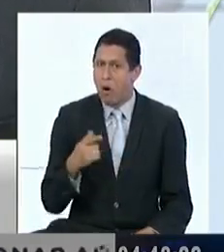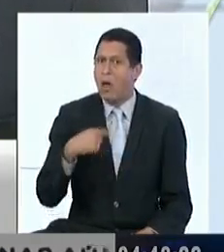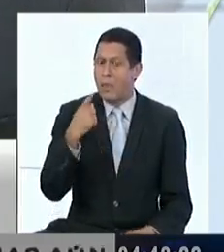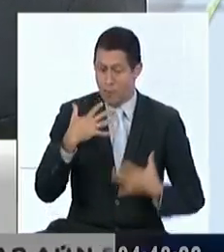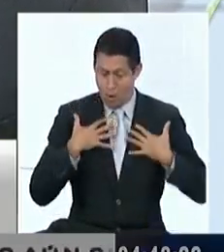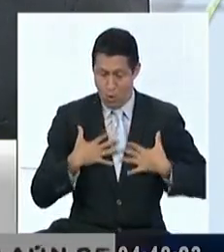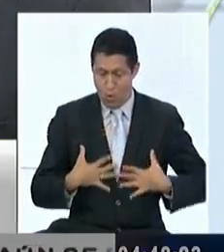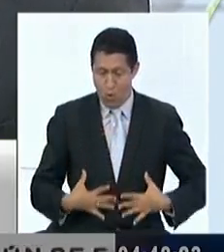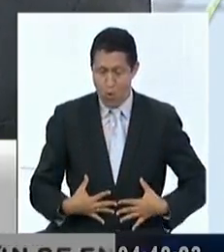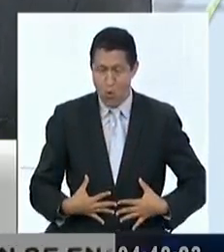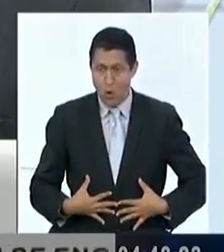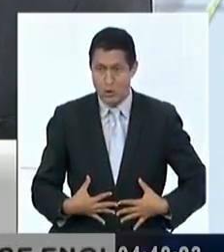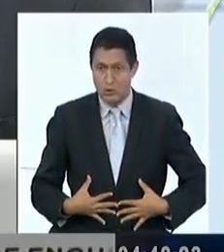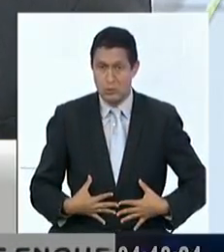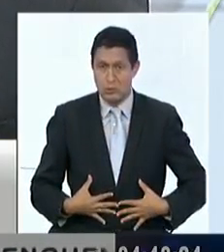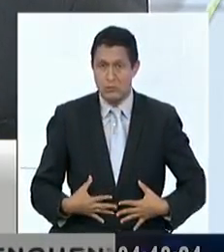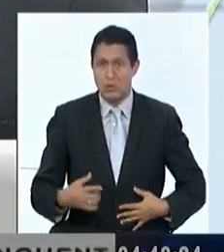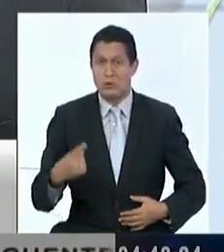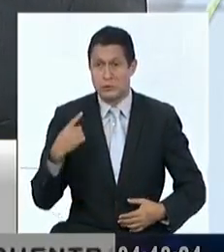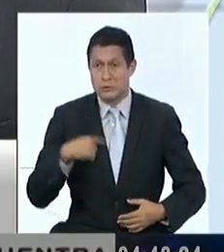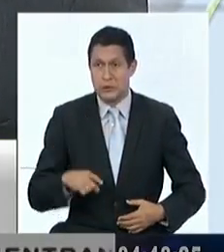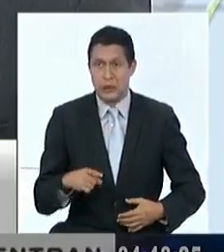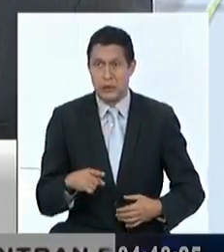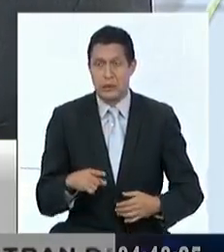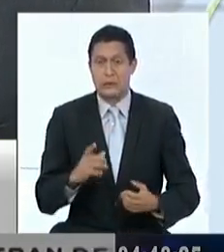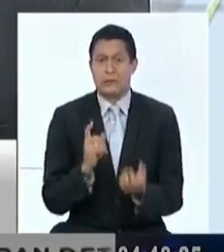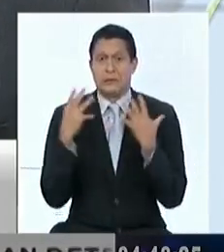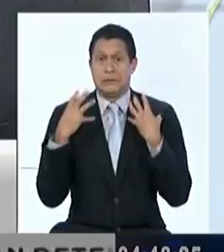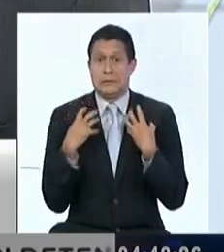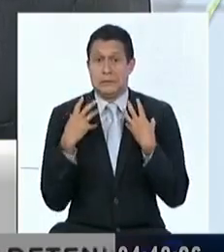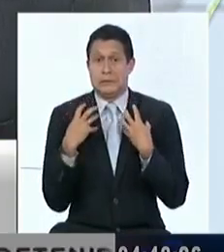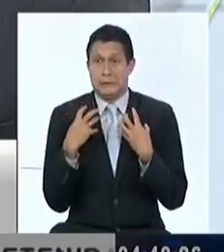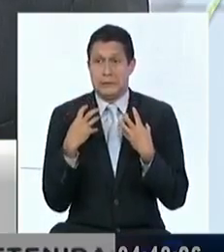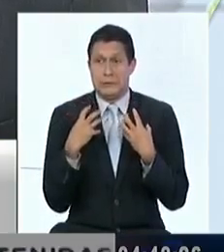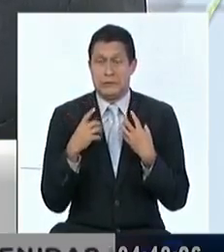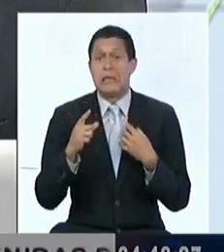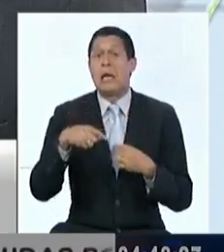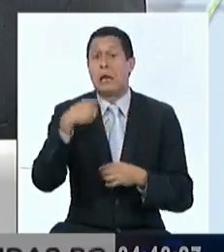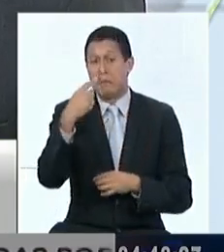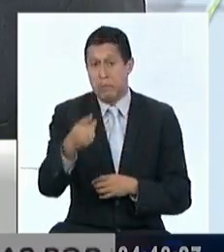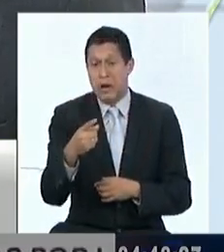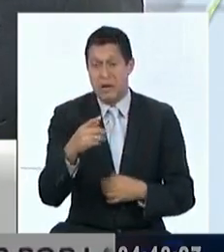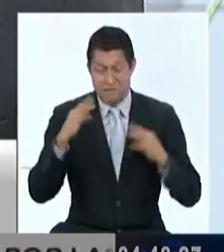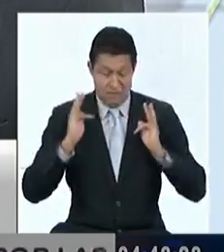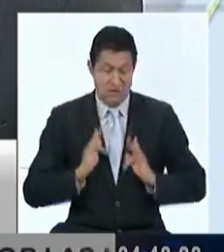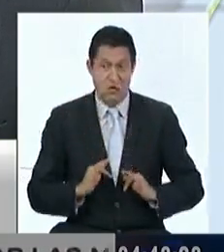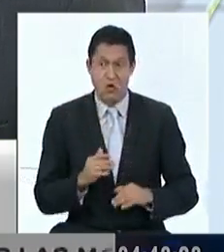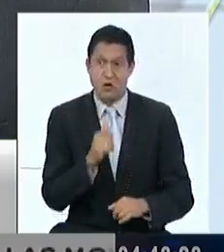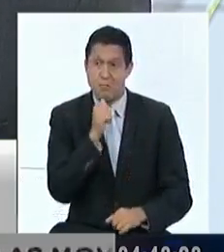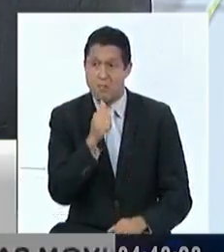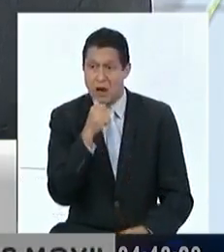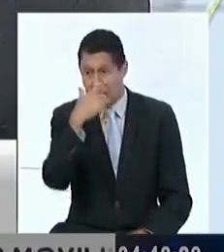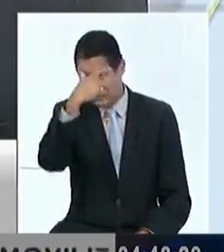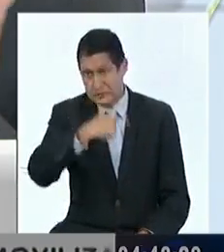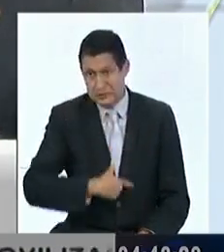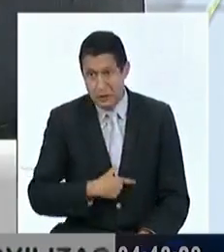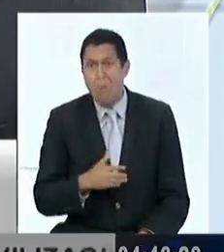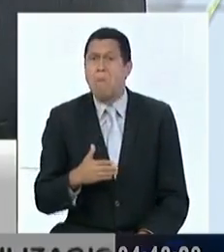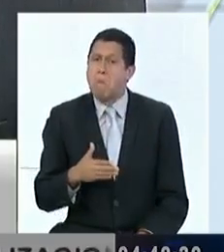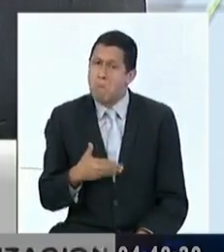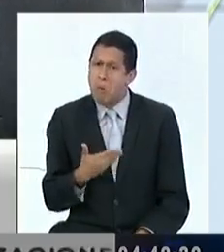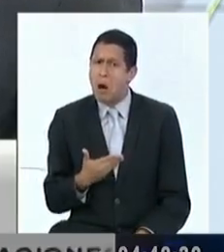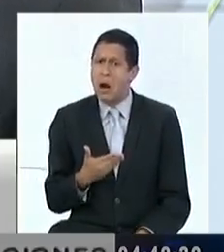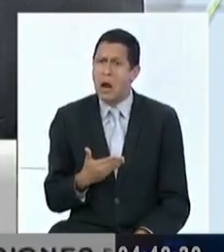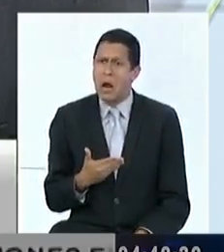organismo a que generalmente se mantenga en esos niveles de estrés y eso sí pasa factura a nivel fisiológico entonces ahí puede ocurrir que el